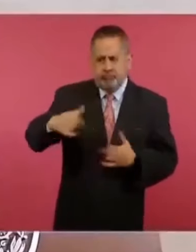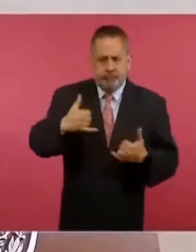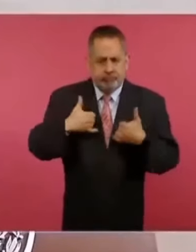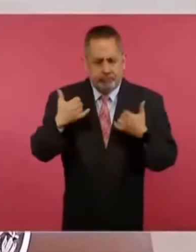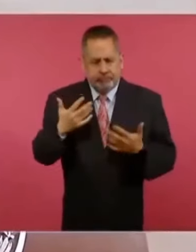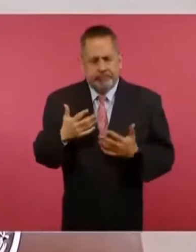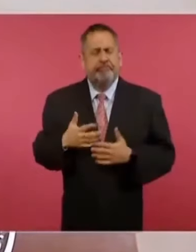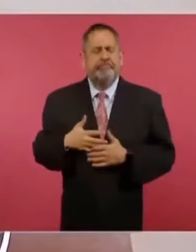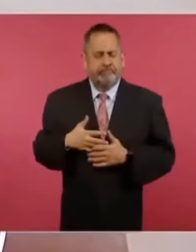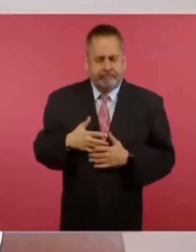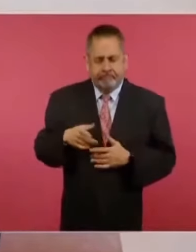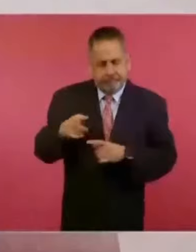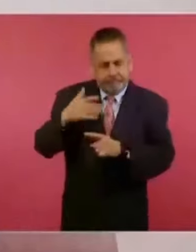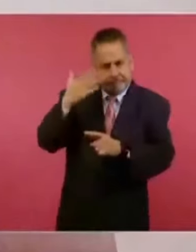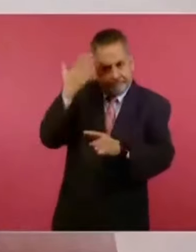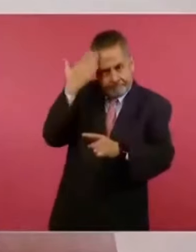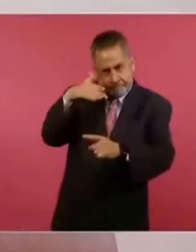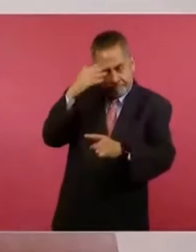sepan